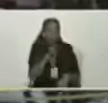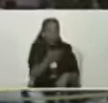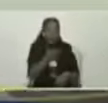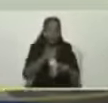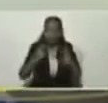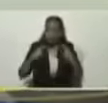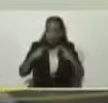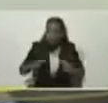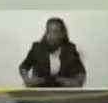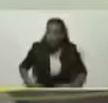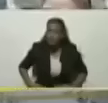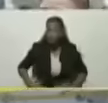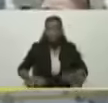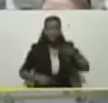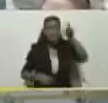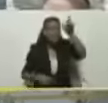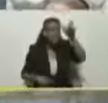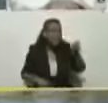humanista,